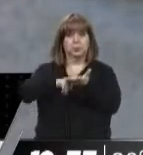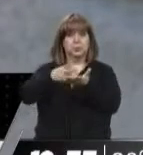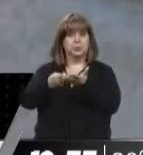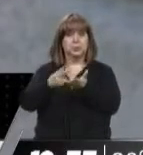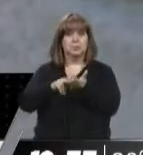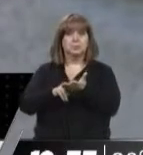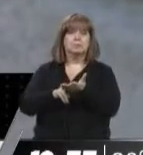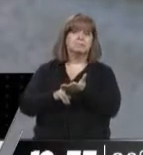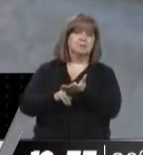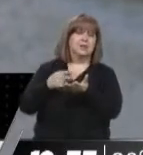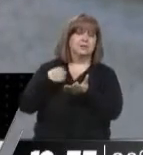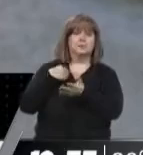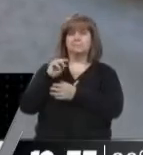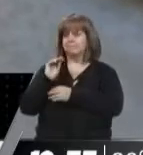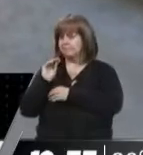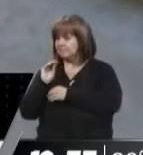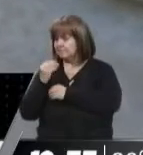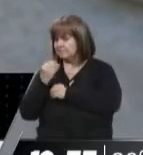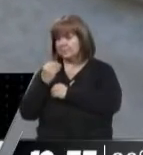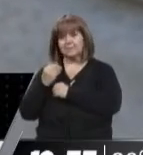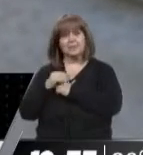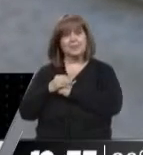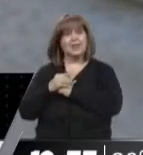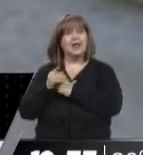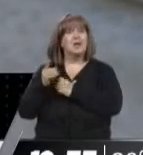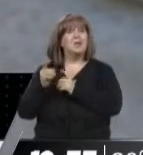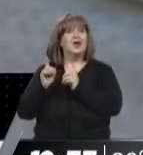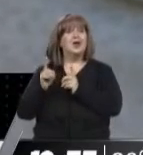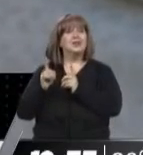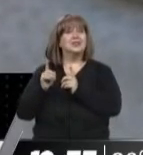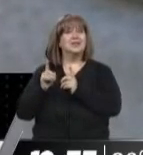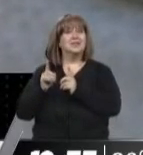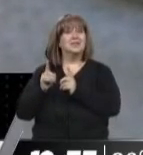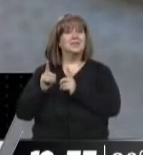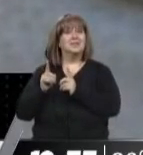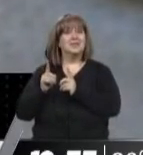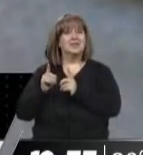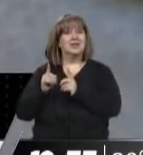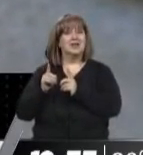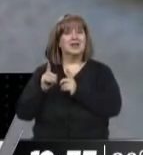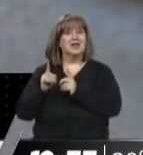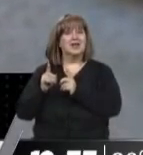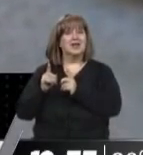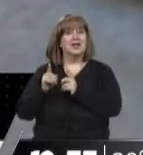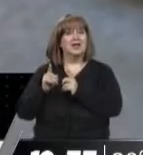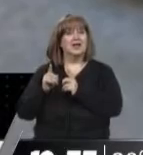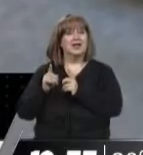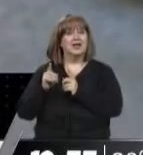Hasta que empecé a notar. Pero como hubo también como un cambio